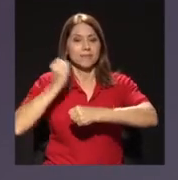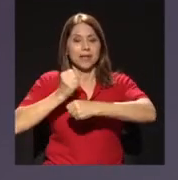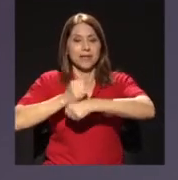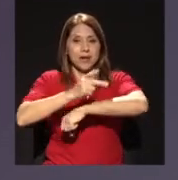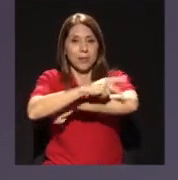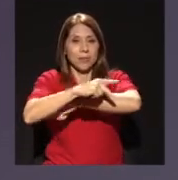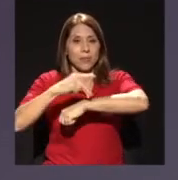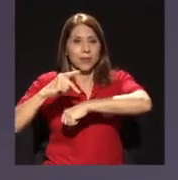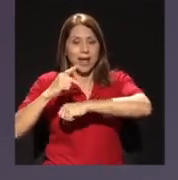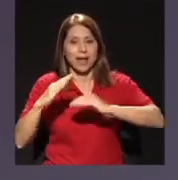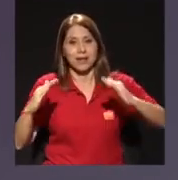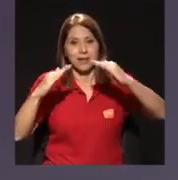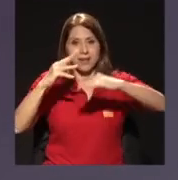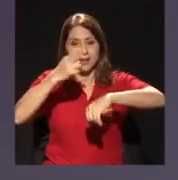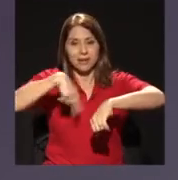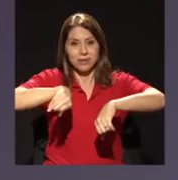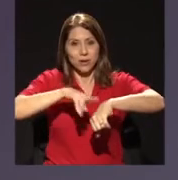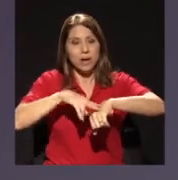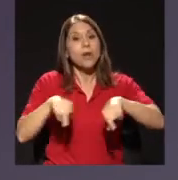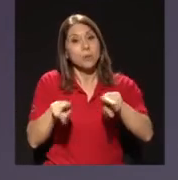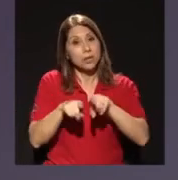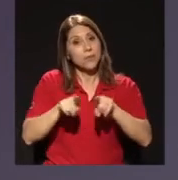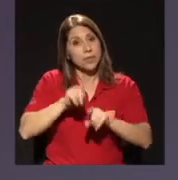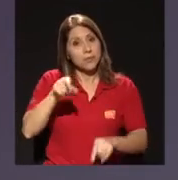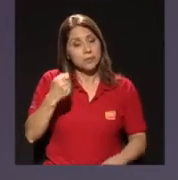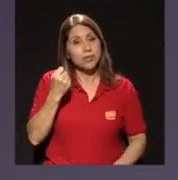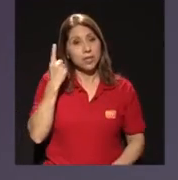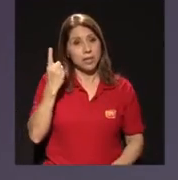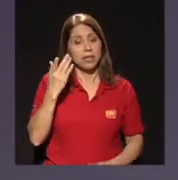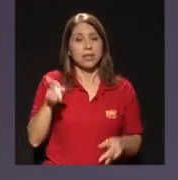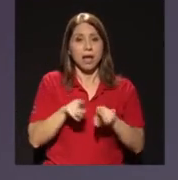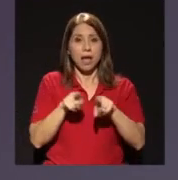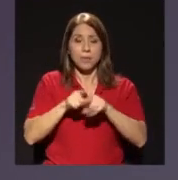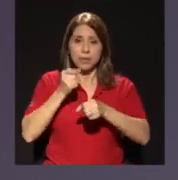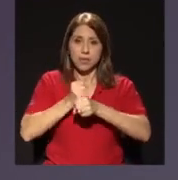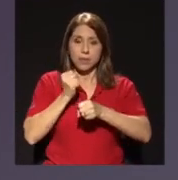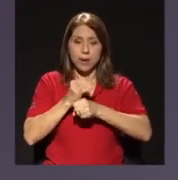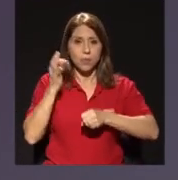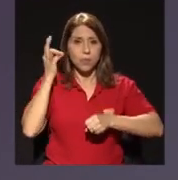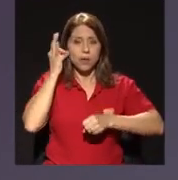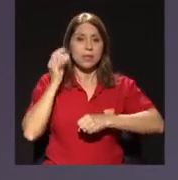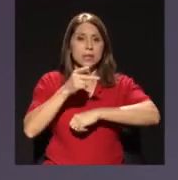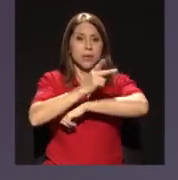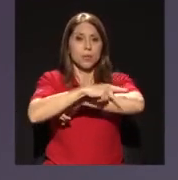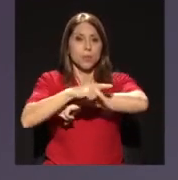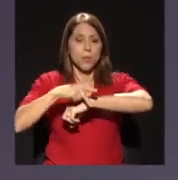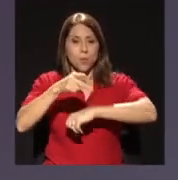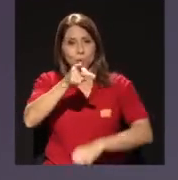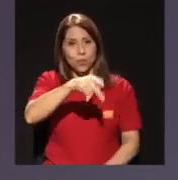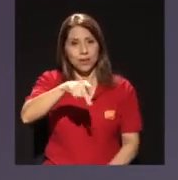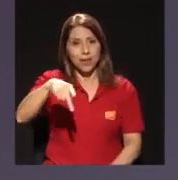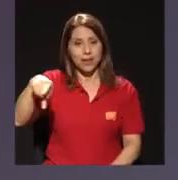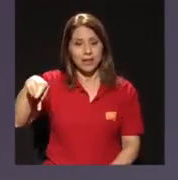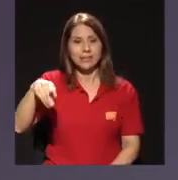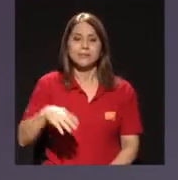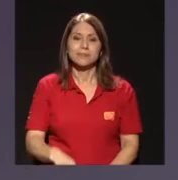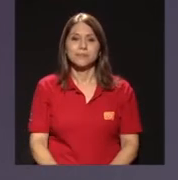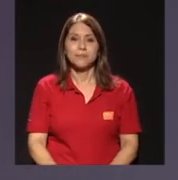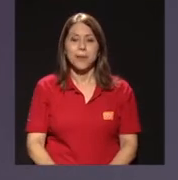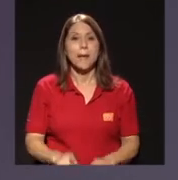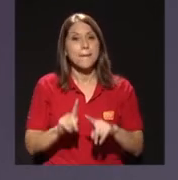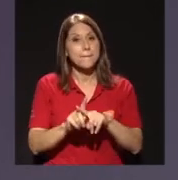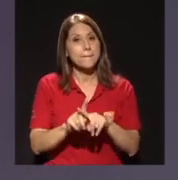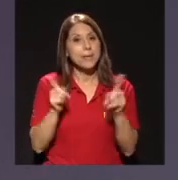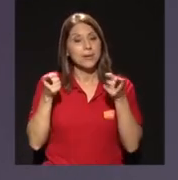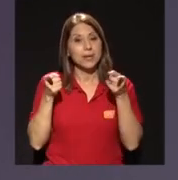nacional, porque tenemos que entender que también existen mujeres en la zona portuaria de Punta Arenas, del Pacífico. Pero en